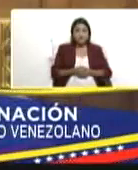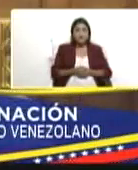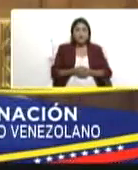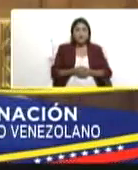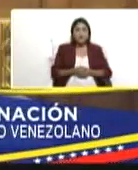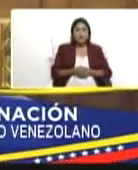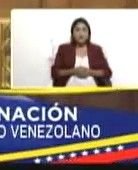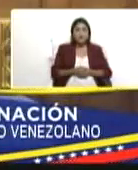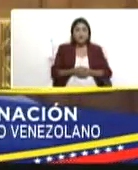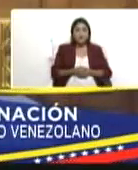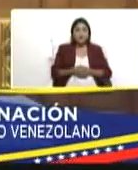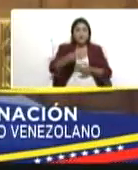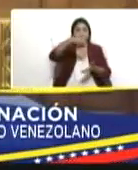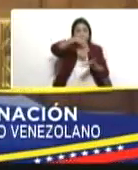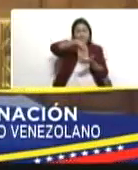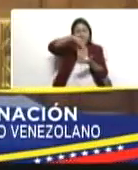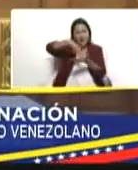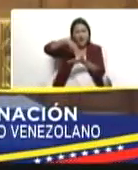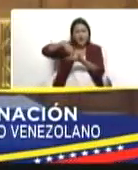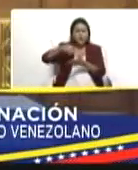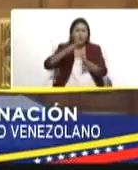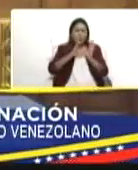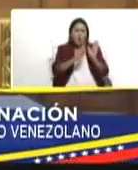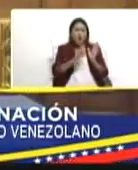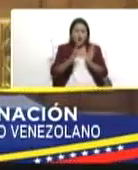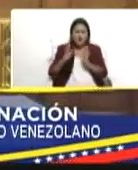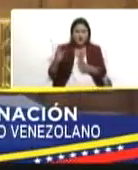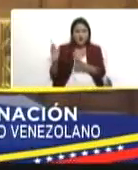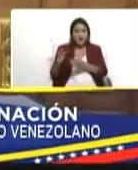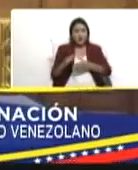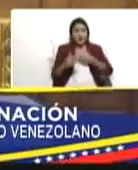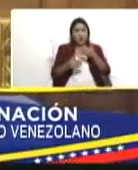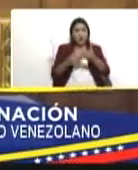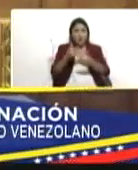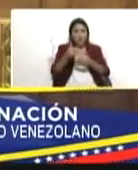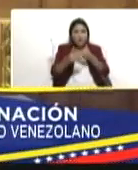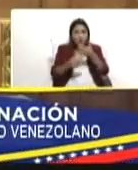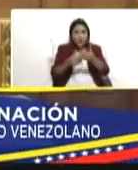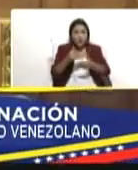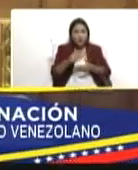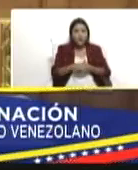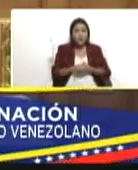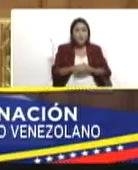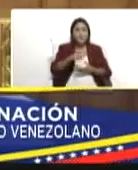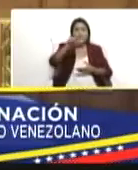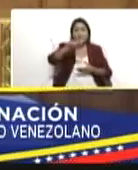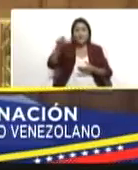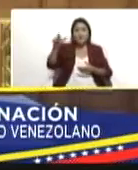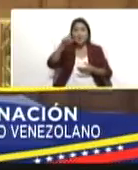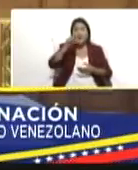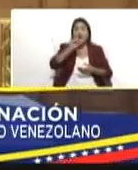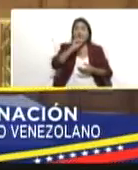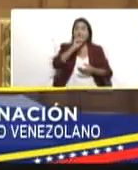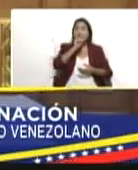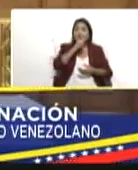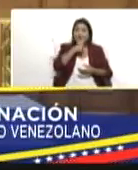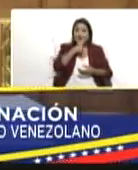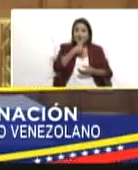poco a poco eso sí organizadamente sobre todo las personas más mayores como Rodolfo